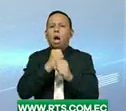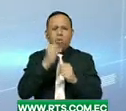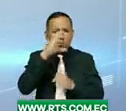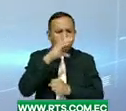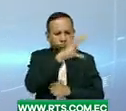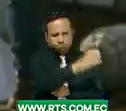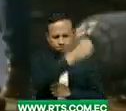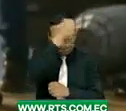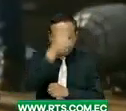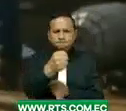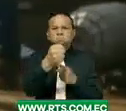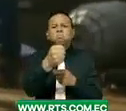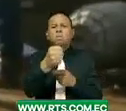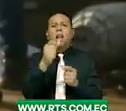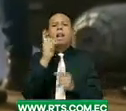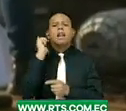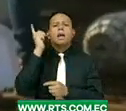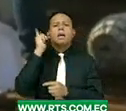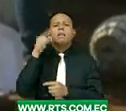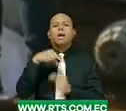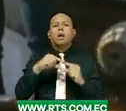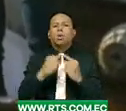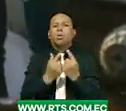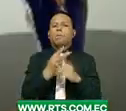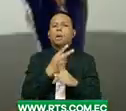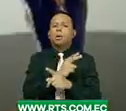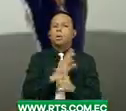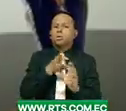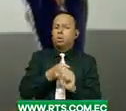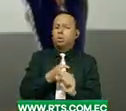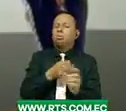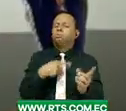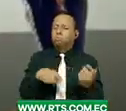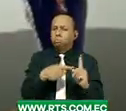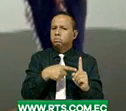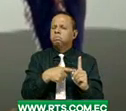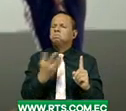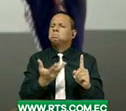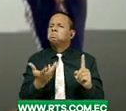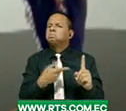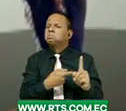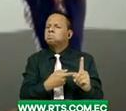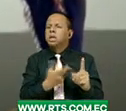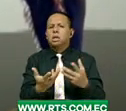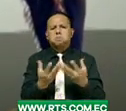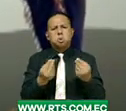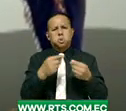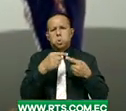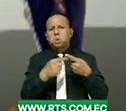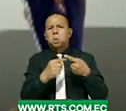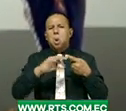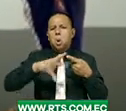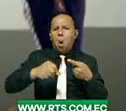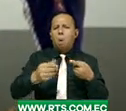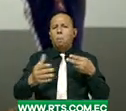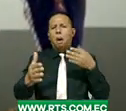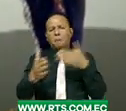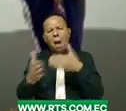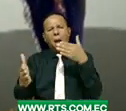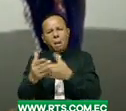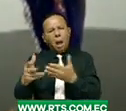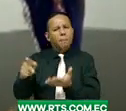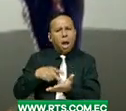delictiva, inmiscuida en varios delitos. Se dedica a cometer varios delitos, como son extorsiones,